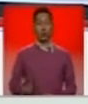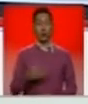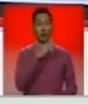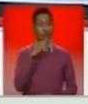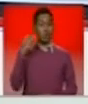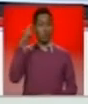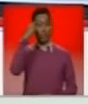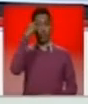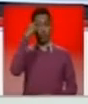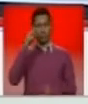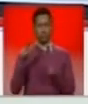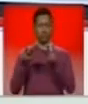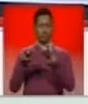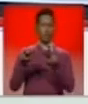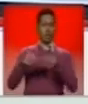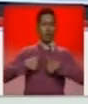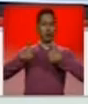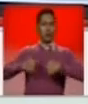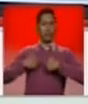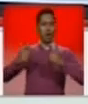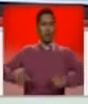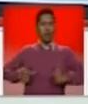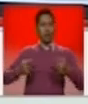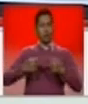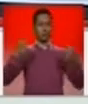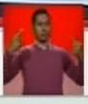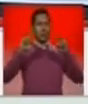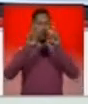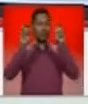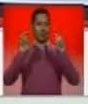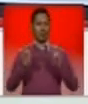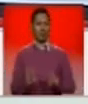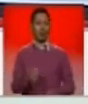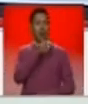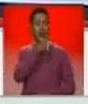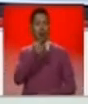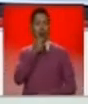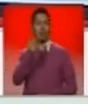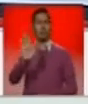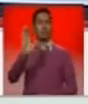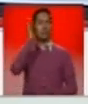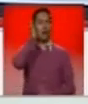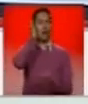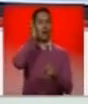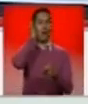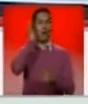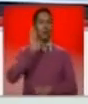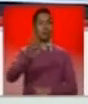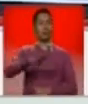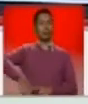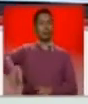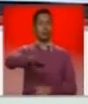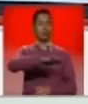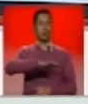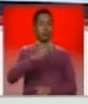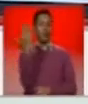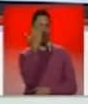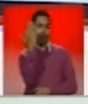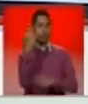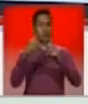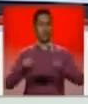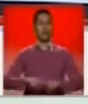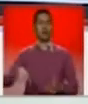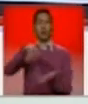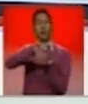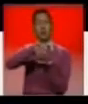binomios rivales de Lenín Moreno, fueron algunos de los temas abordados en la entrevista que ofreció el jefe de Estado a medios locales de la provincia de Los